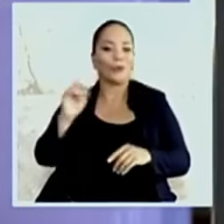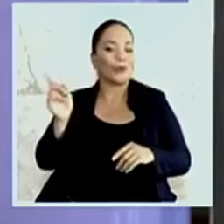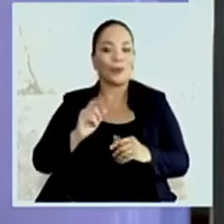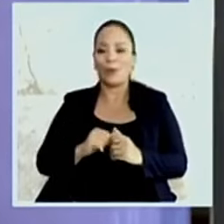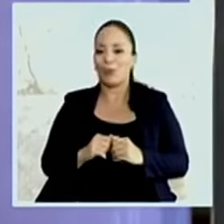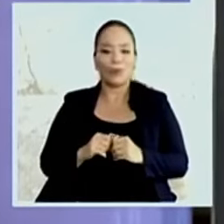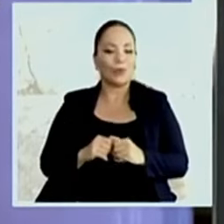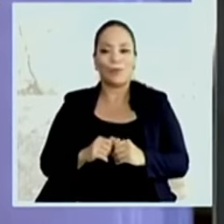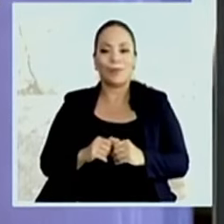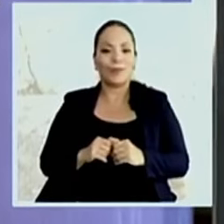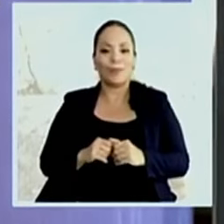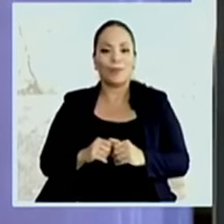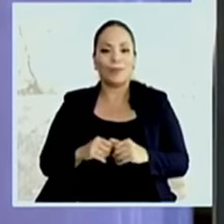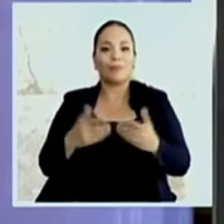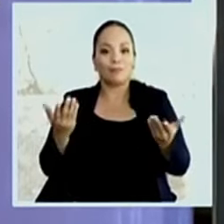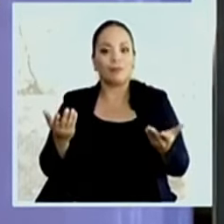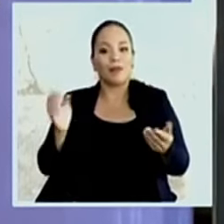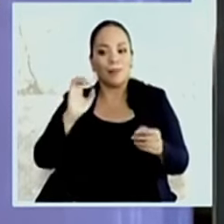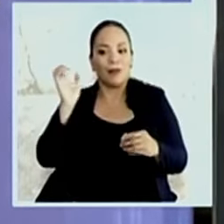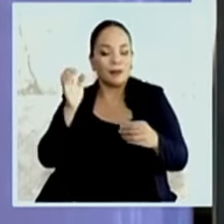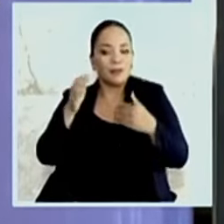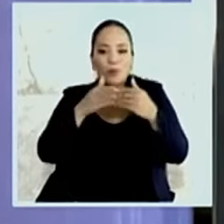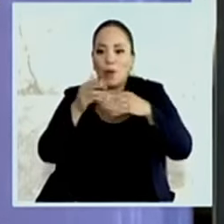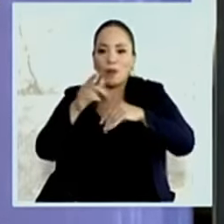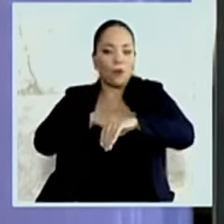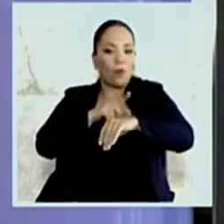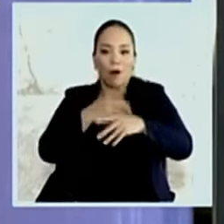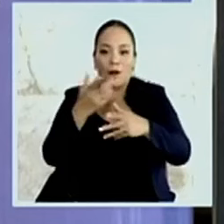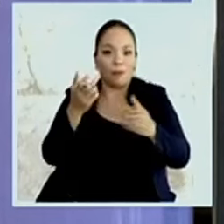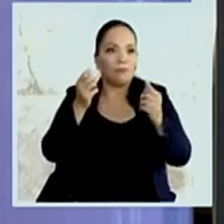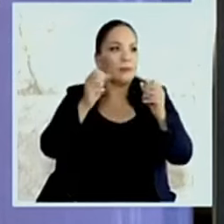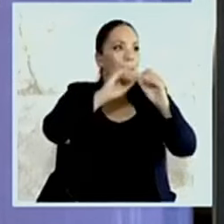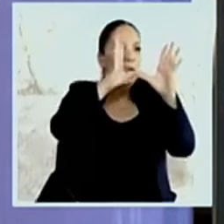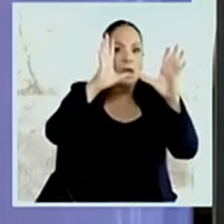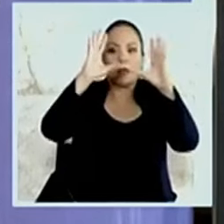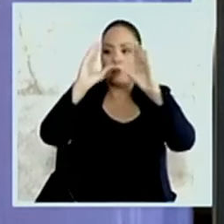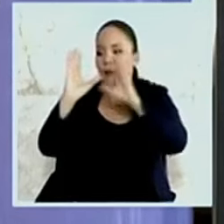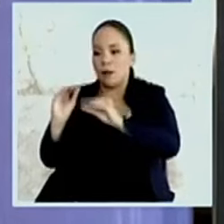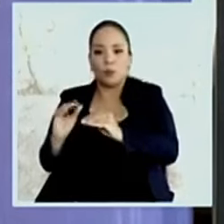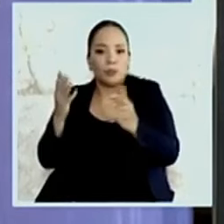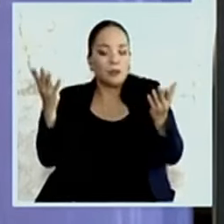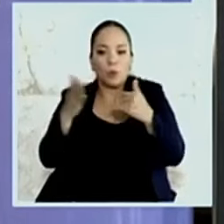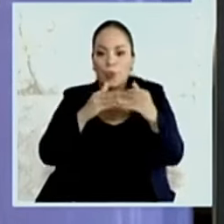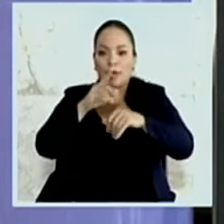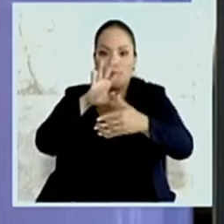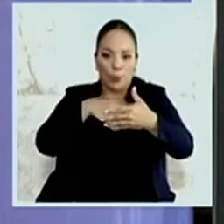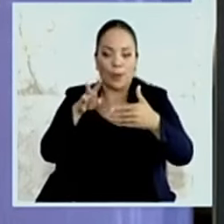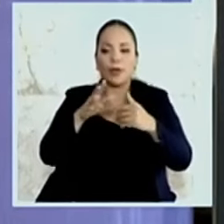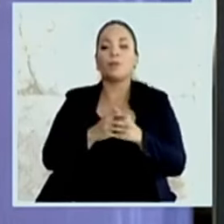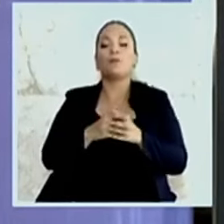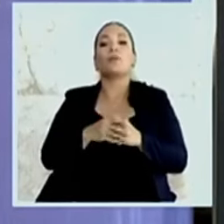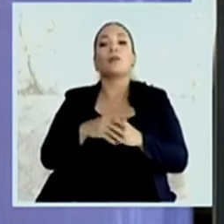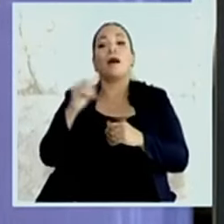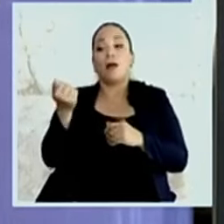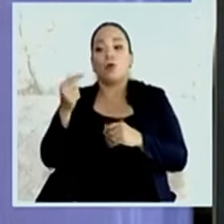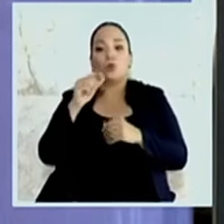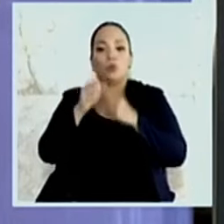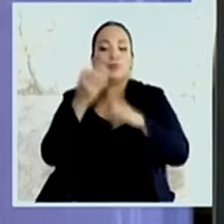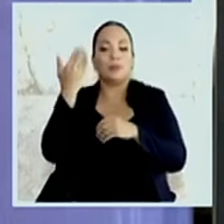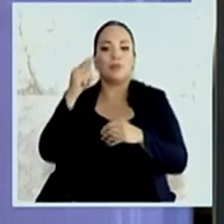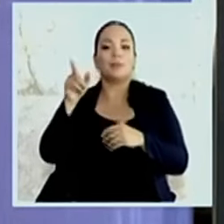emergencia, cerraba en la noche, como que las emergencias ocurrieran solo con luz del sol. No, no